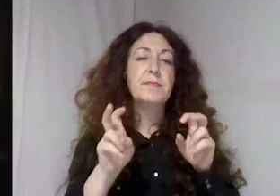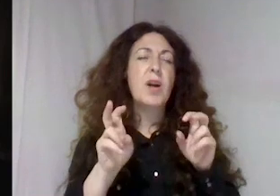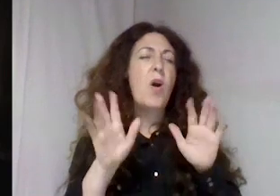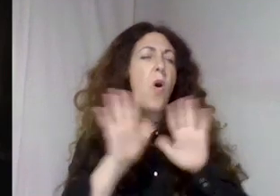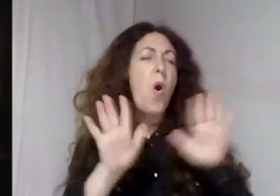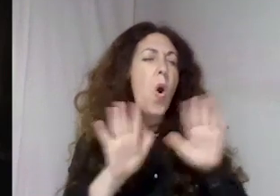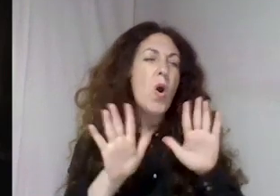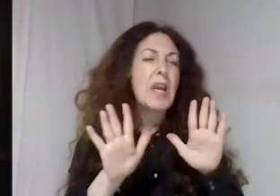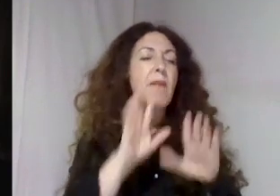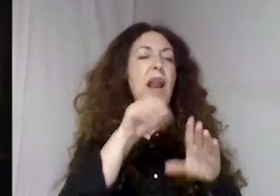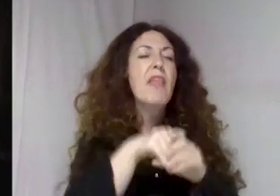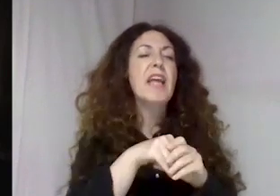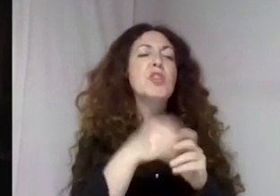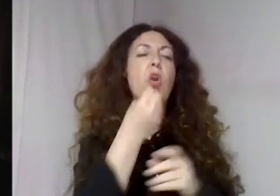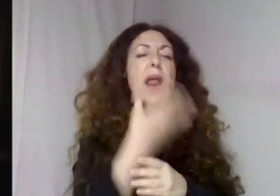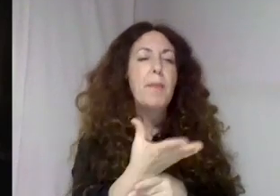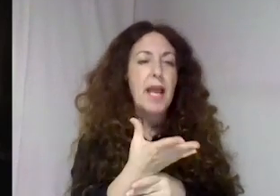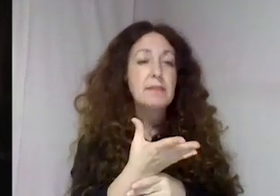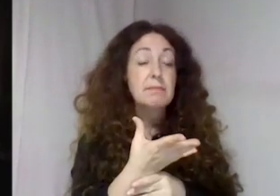lo horrible, ¿no? Lo del bien, ¿no?